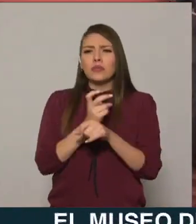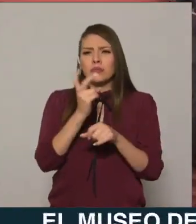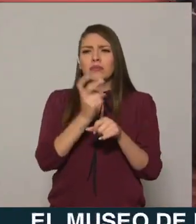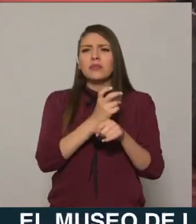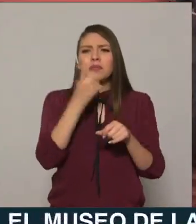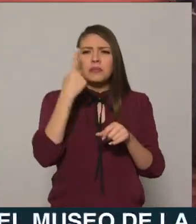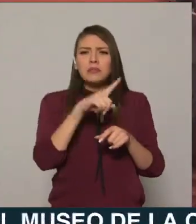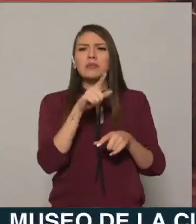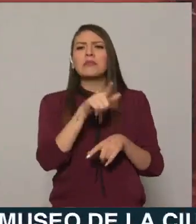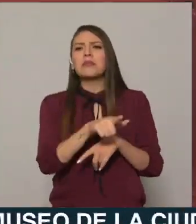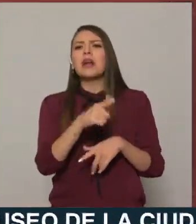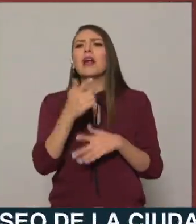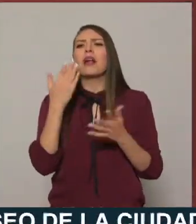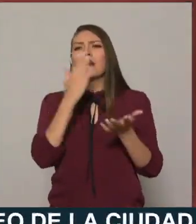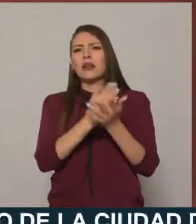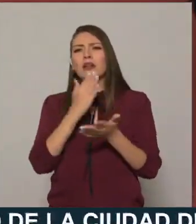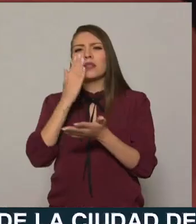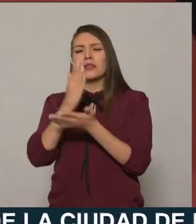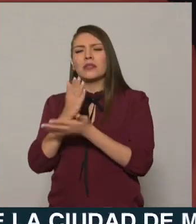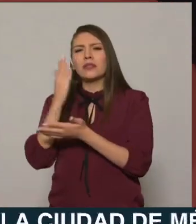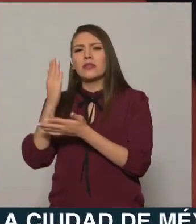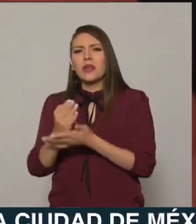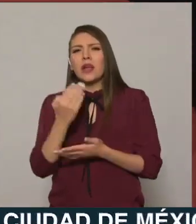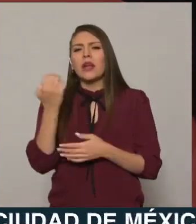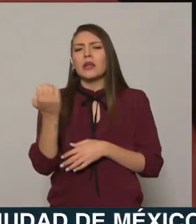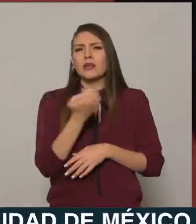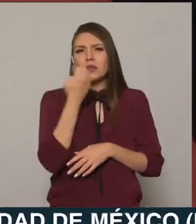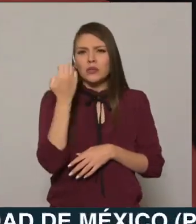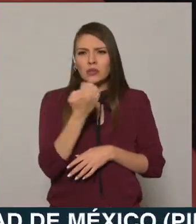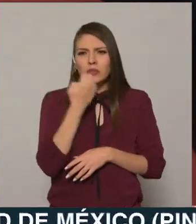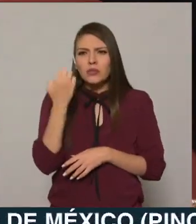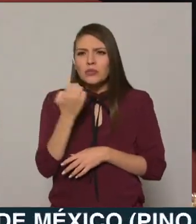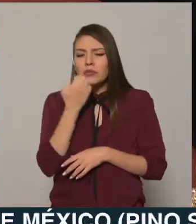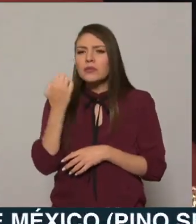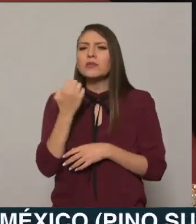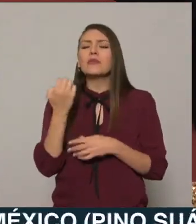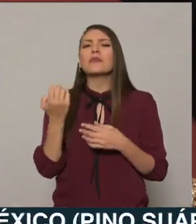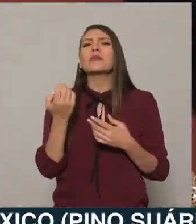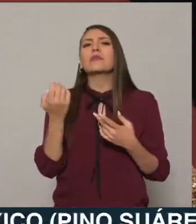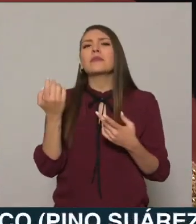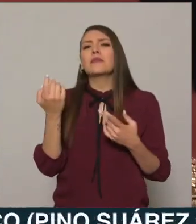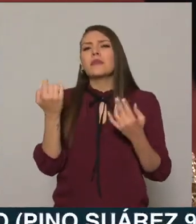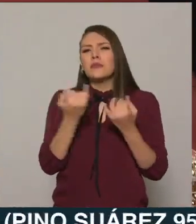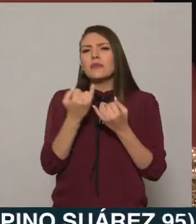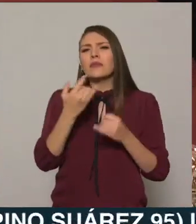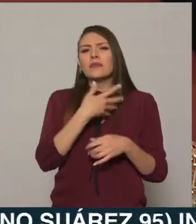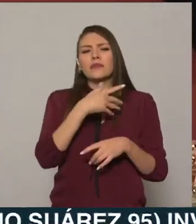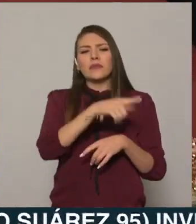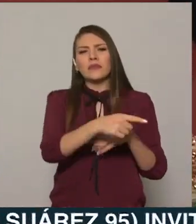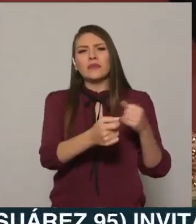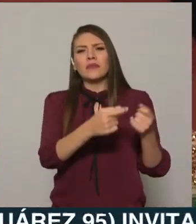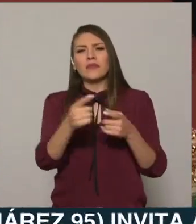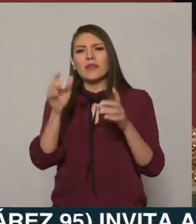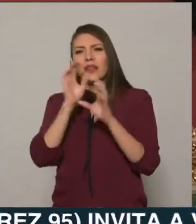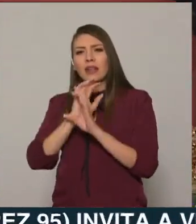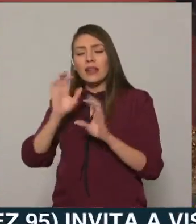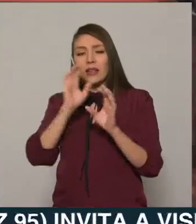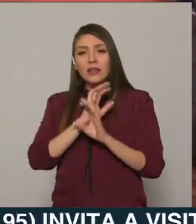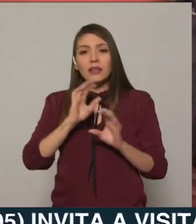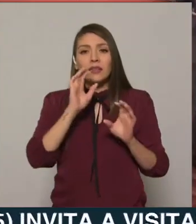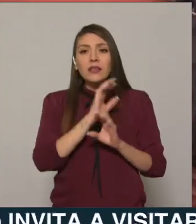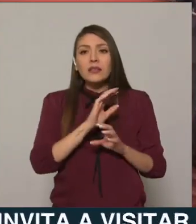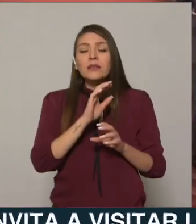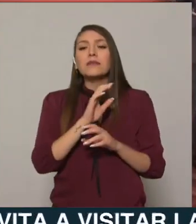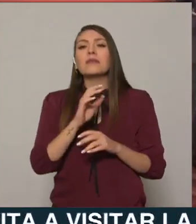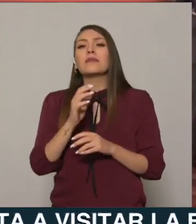con los desechados, porque también tienen sus canciones. El trapo Gumaro tiene algunas canciones de rap, y entonces él